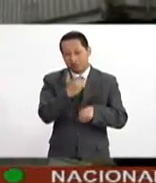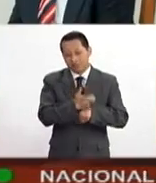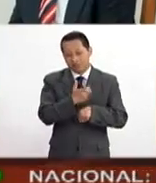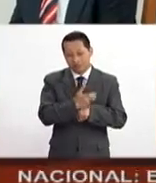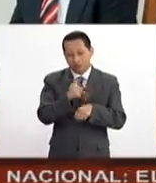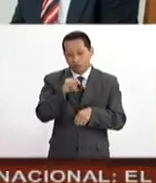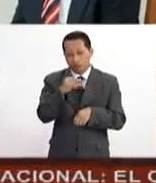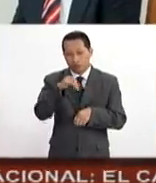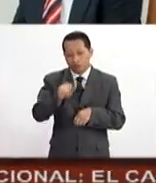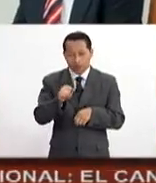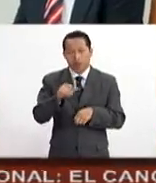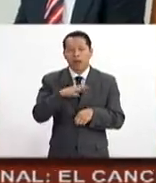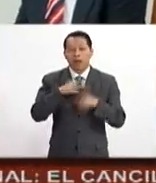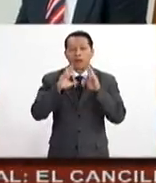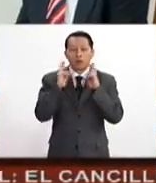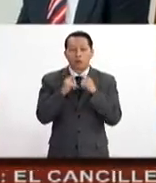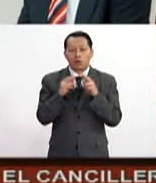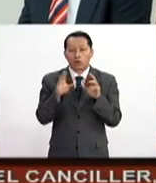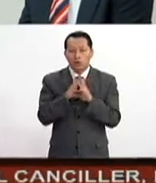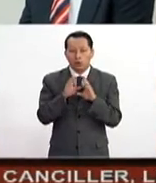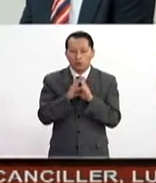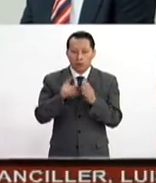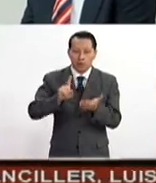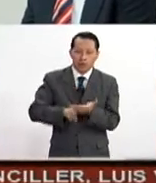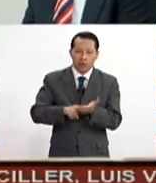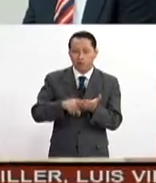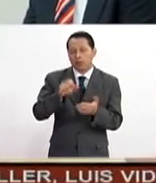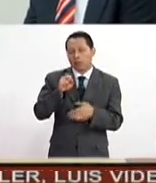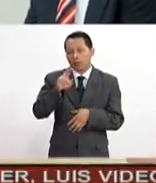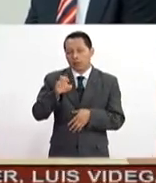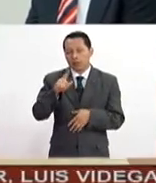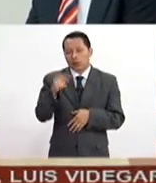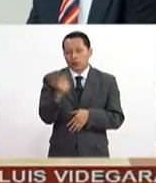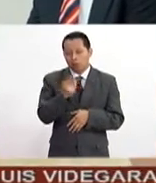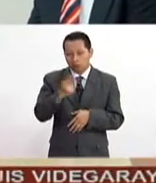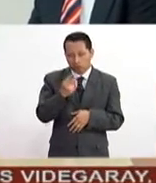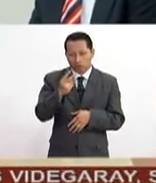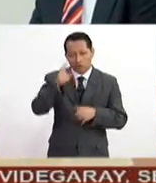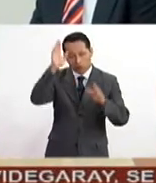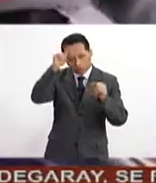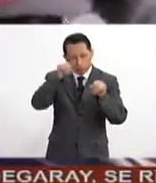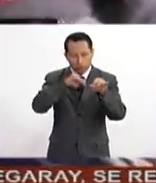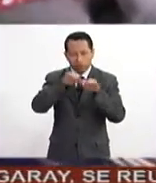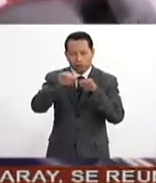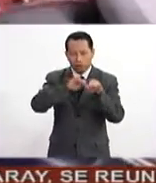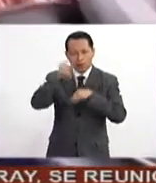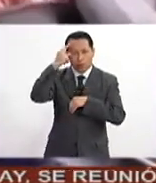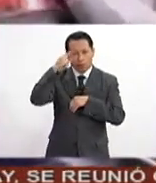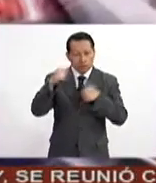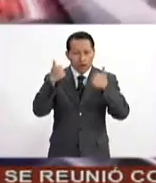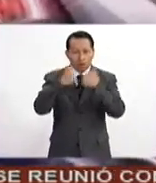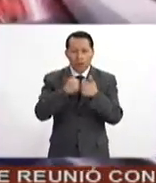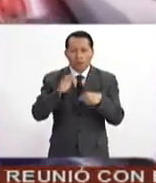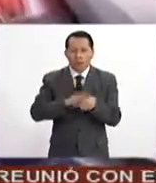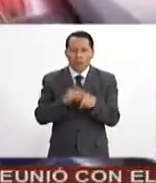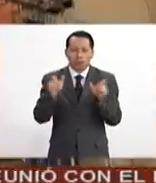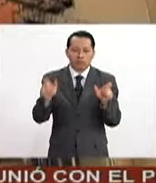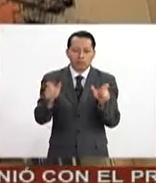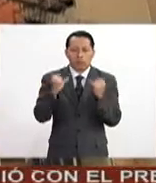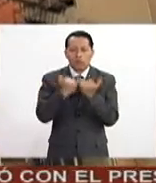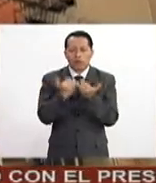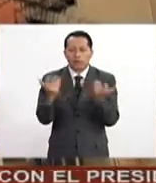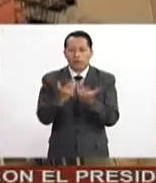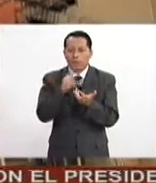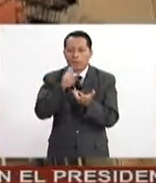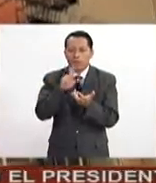Thomas Donohue. Al reunirse en la sede de la Cancillería, ambos se comprometieron a seguir trabajando para tener una frontera más eficiente y cadenas